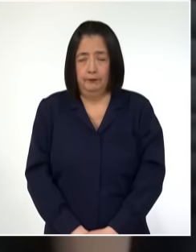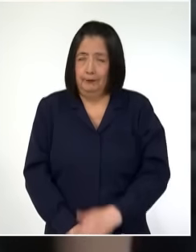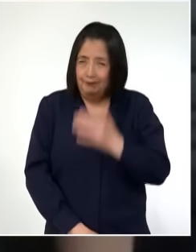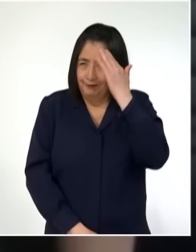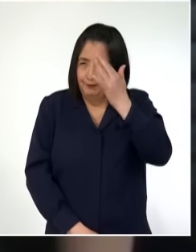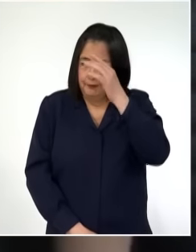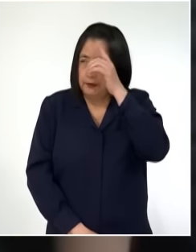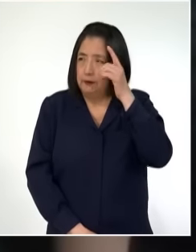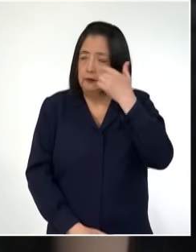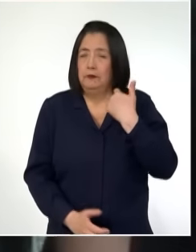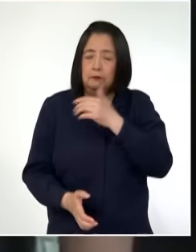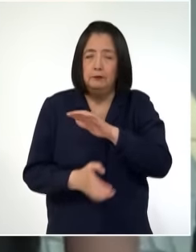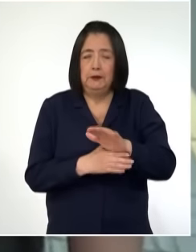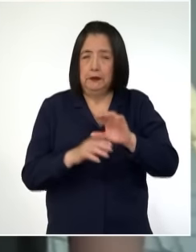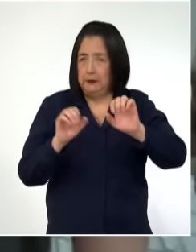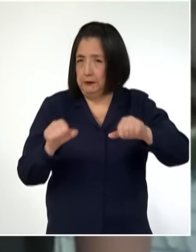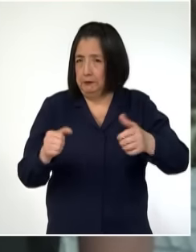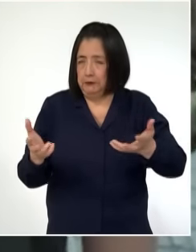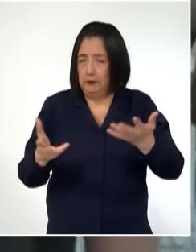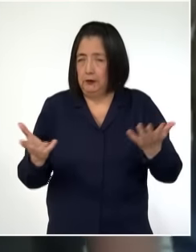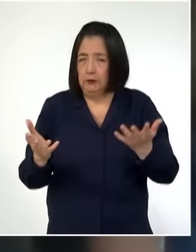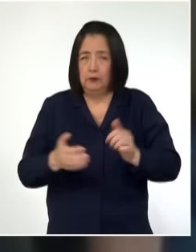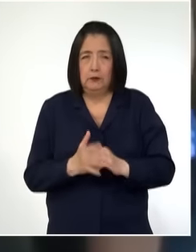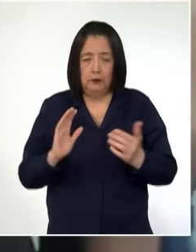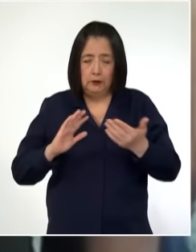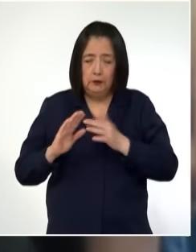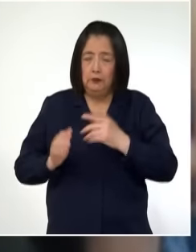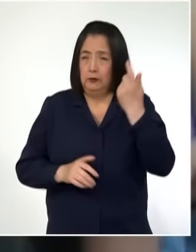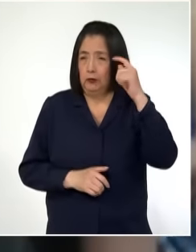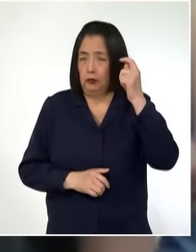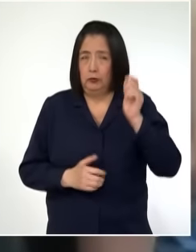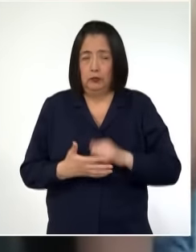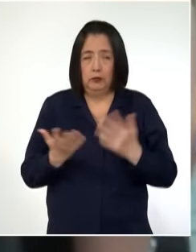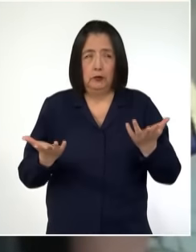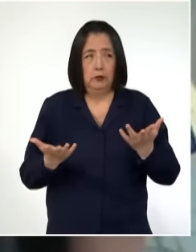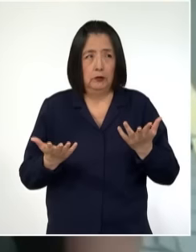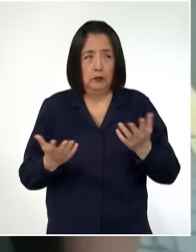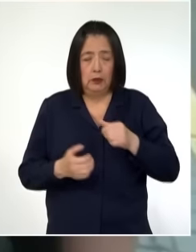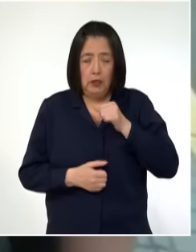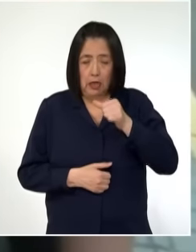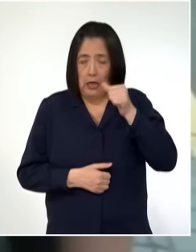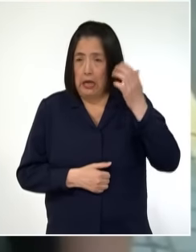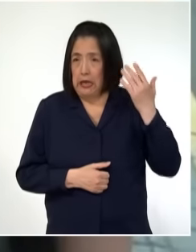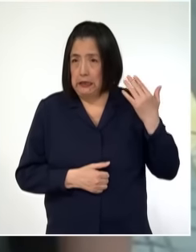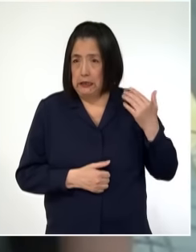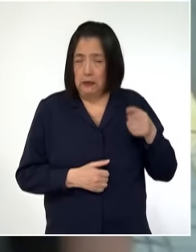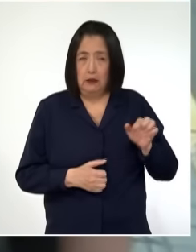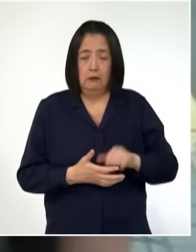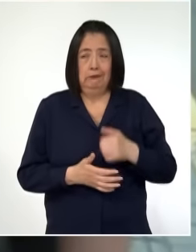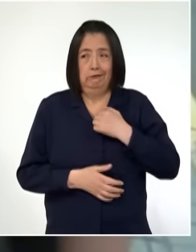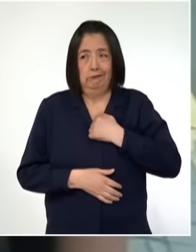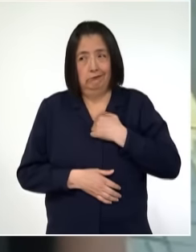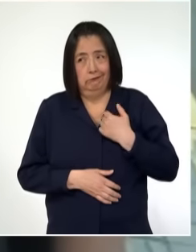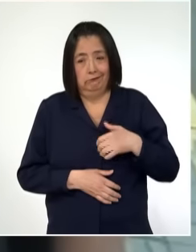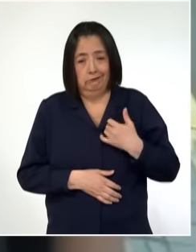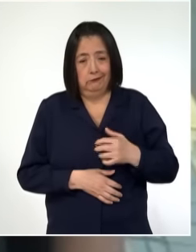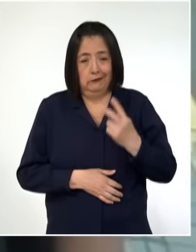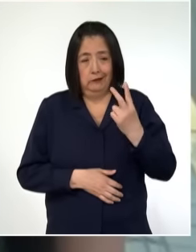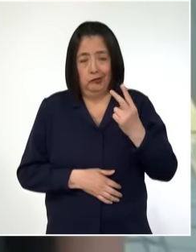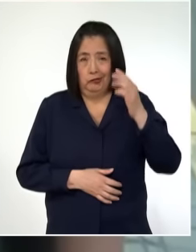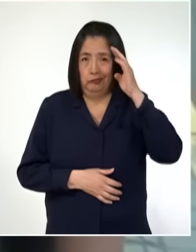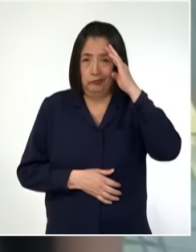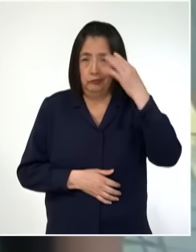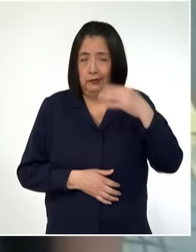Lorena, ¿cómo estás? Buenas tardes. Efectivamente, desde la ciudad de Trujillo, el día de ayer, lamentablemente, dos